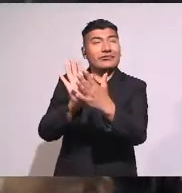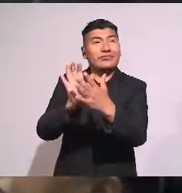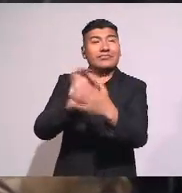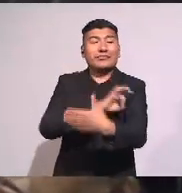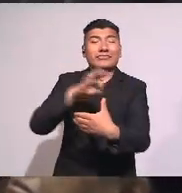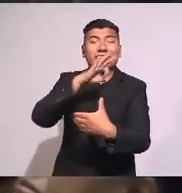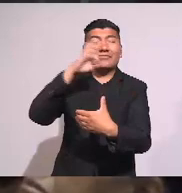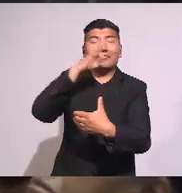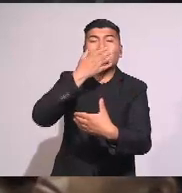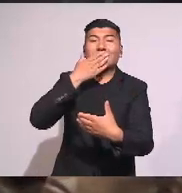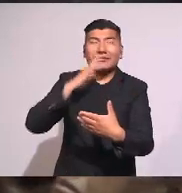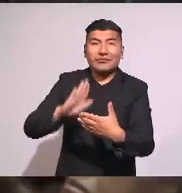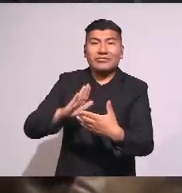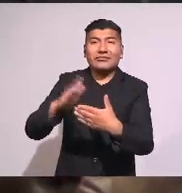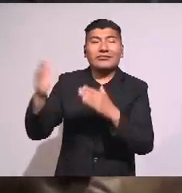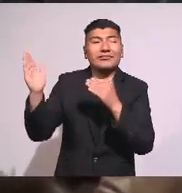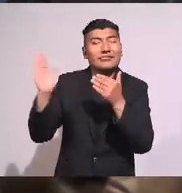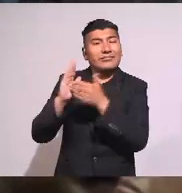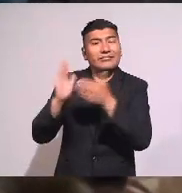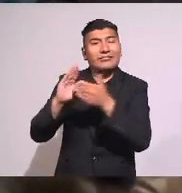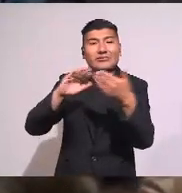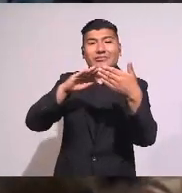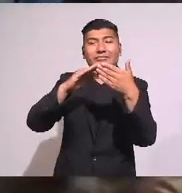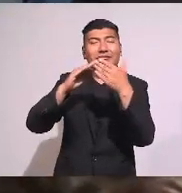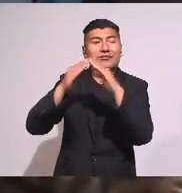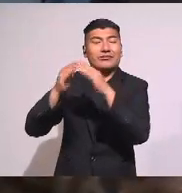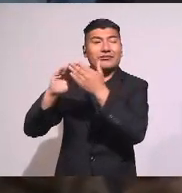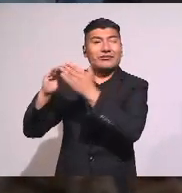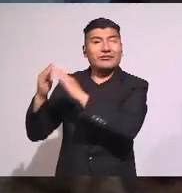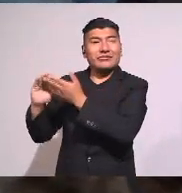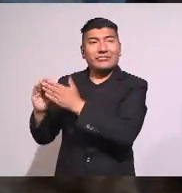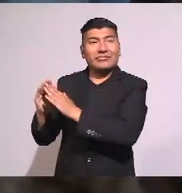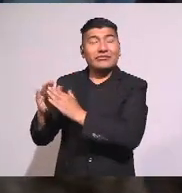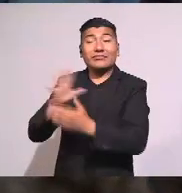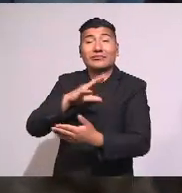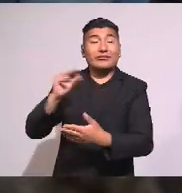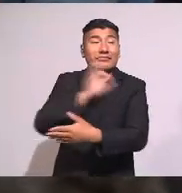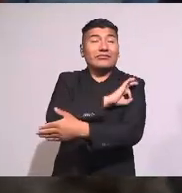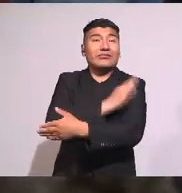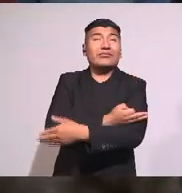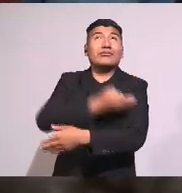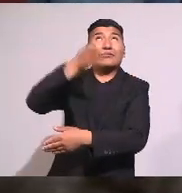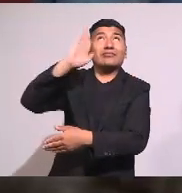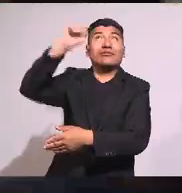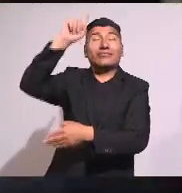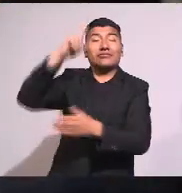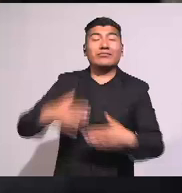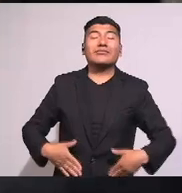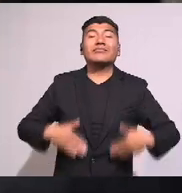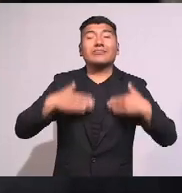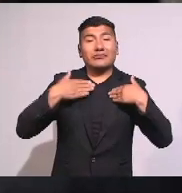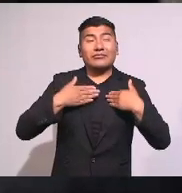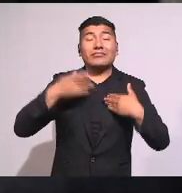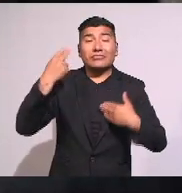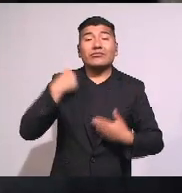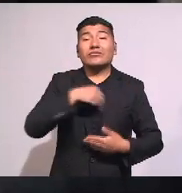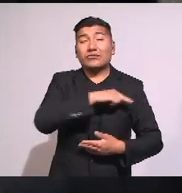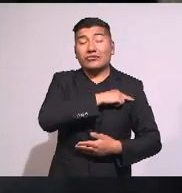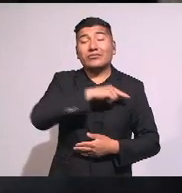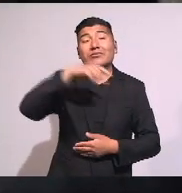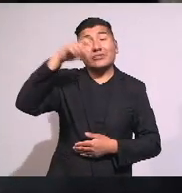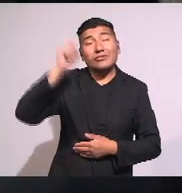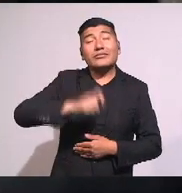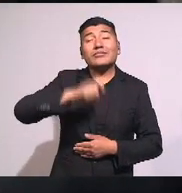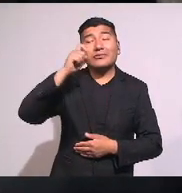mal que acechaba a toda la comunidad y la fuerza del Dios de la vida que nosotros